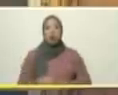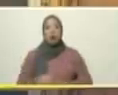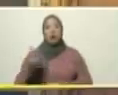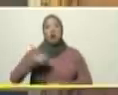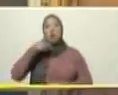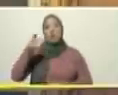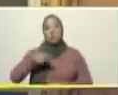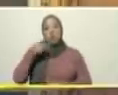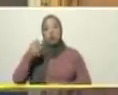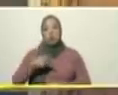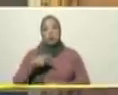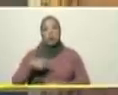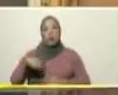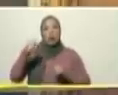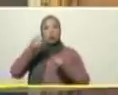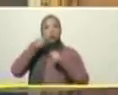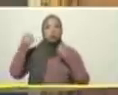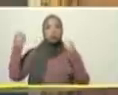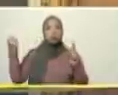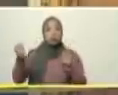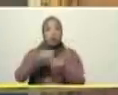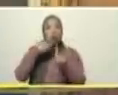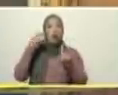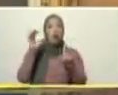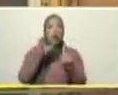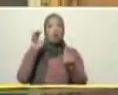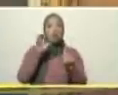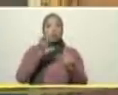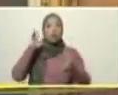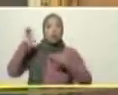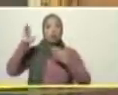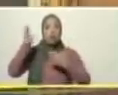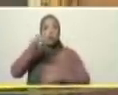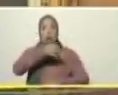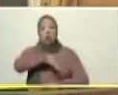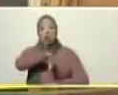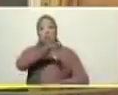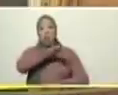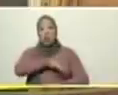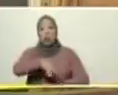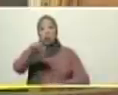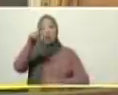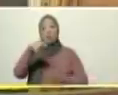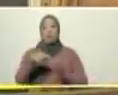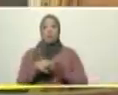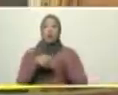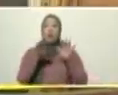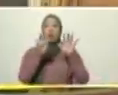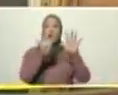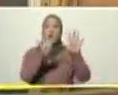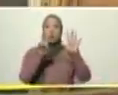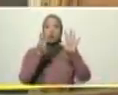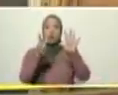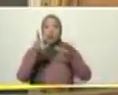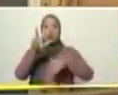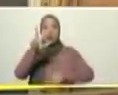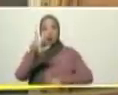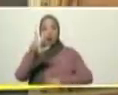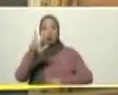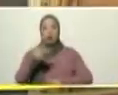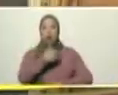políticas golpistas, como en el caso de Chile, 1973, contra el hermano